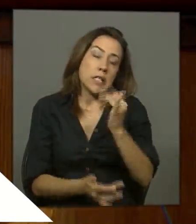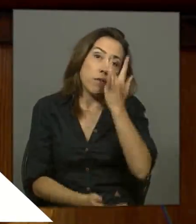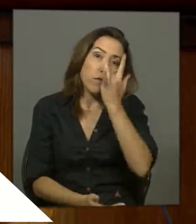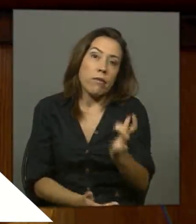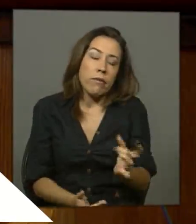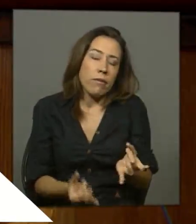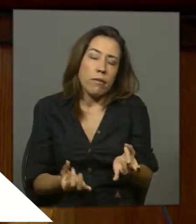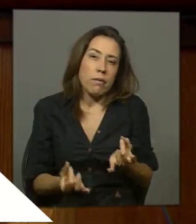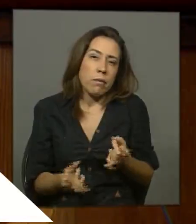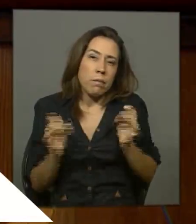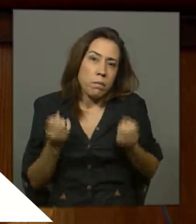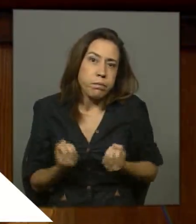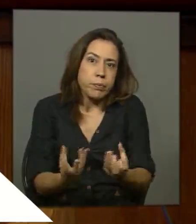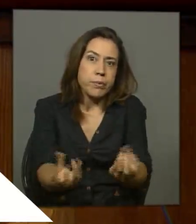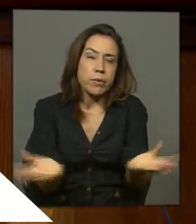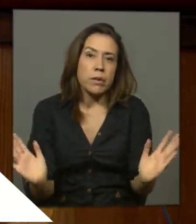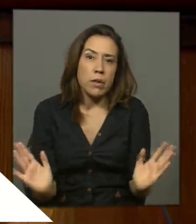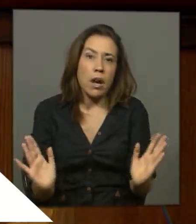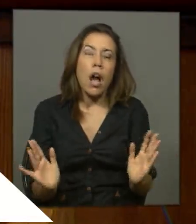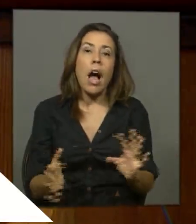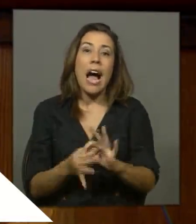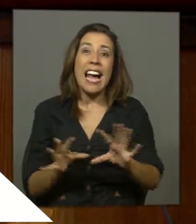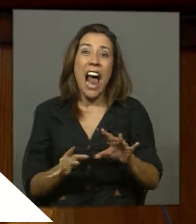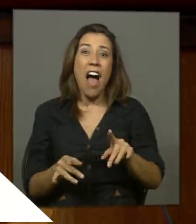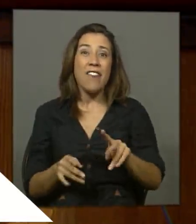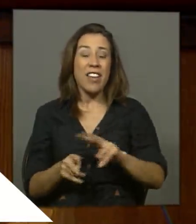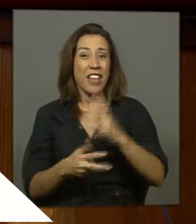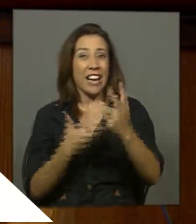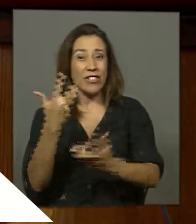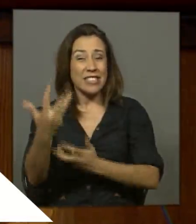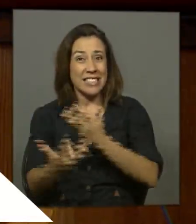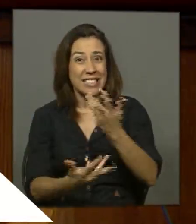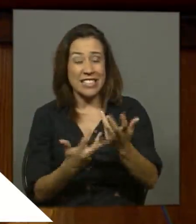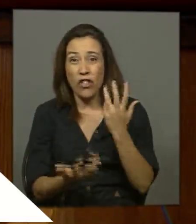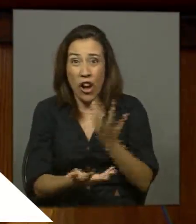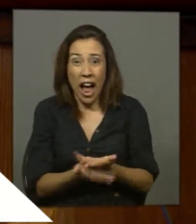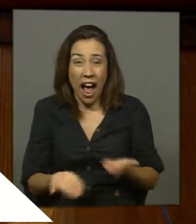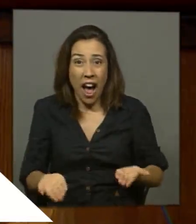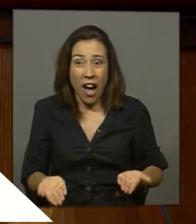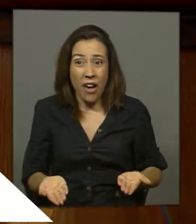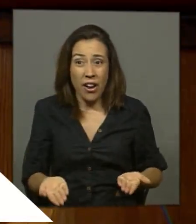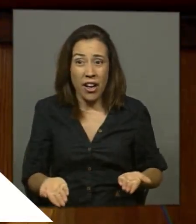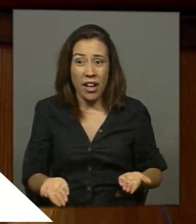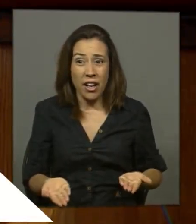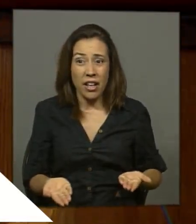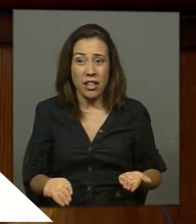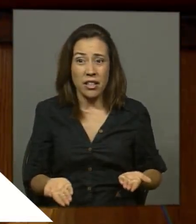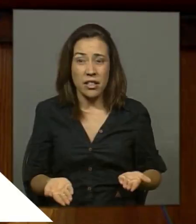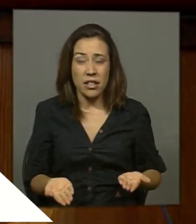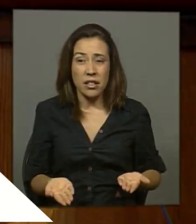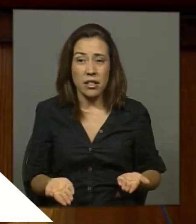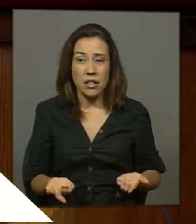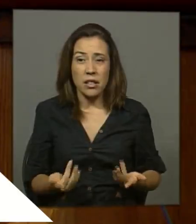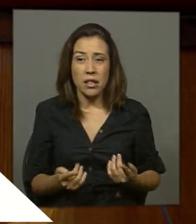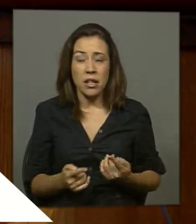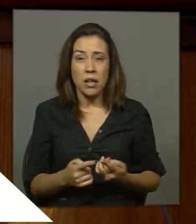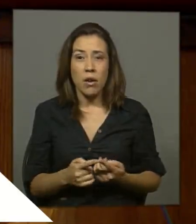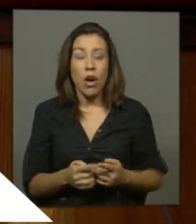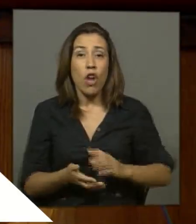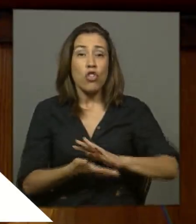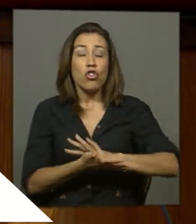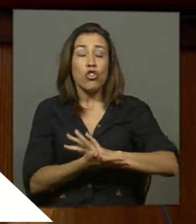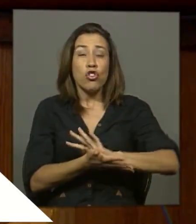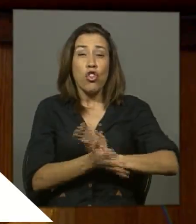intencionalidad desde luego la gravedad de lo ocurrido Y de lo que está ocurriendo eh ha movido a todo el